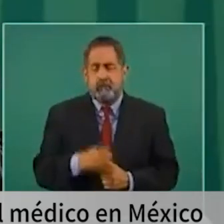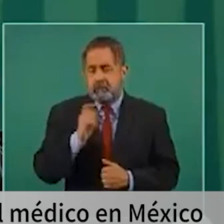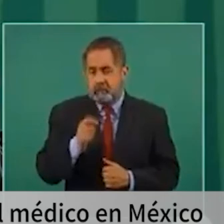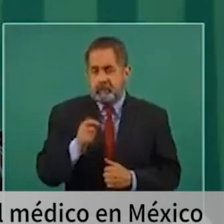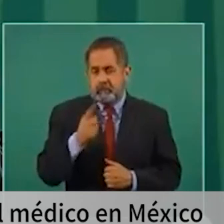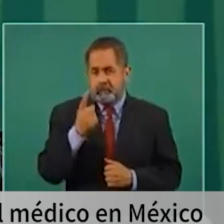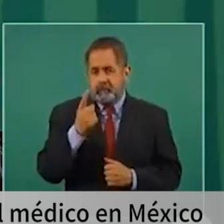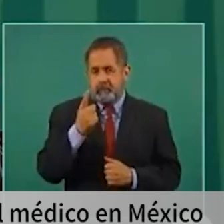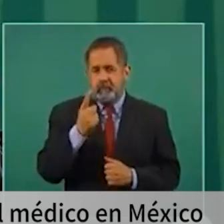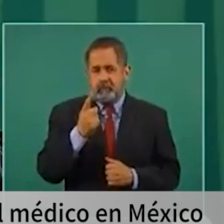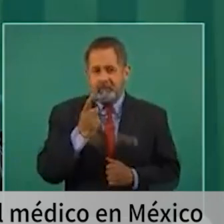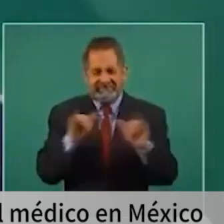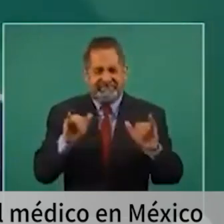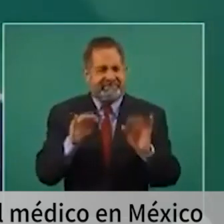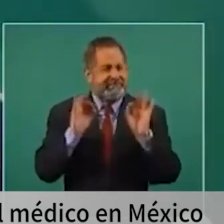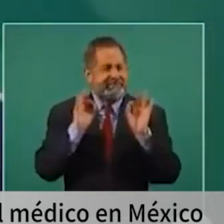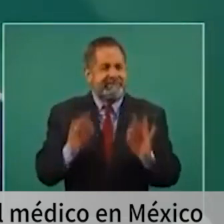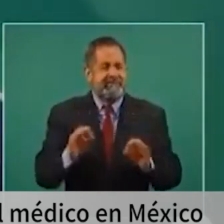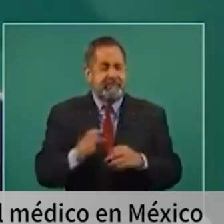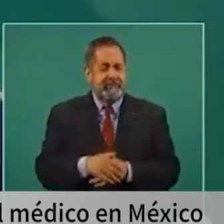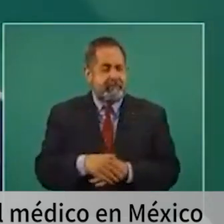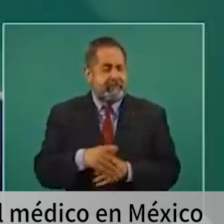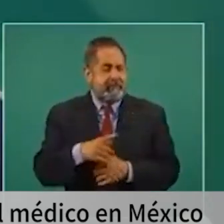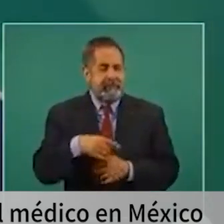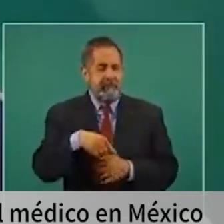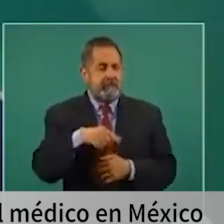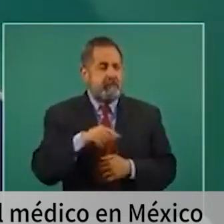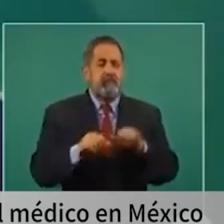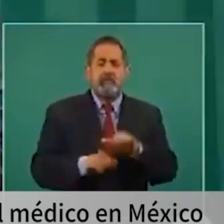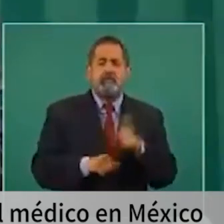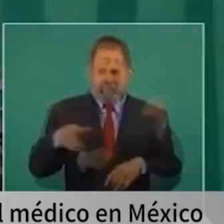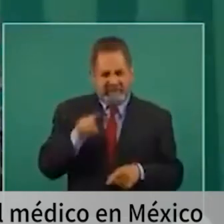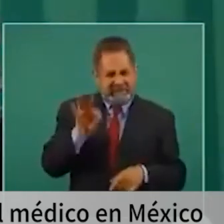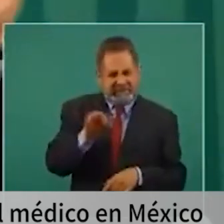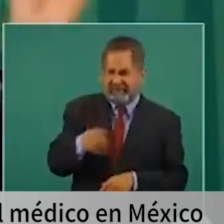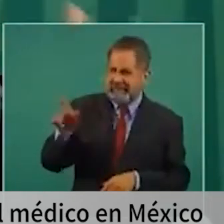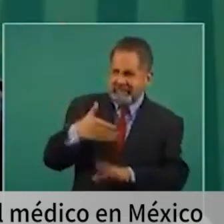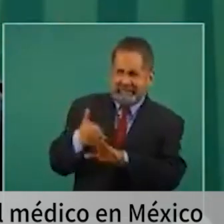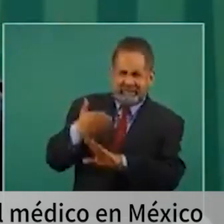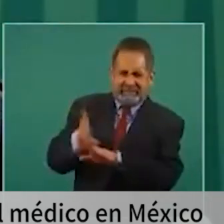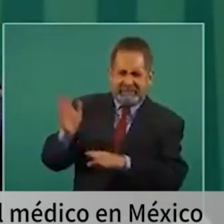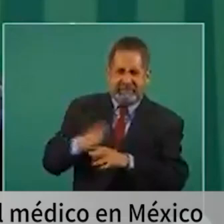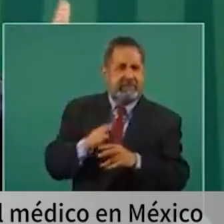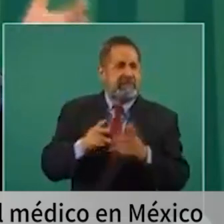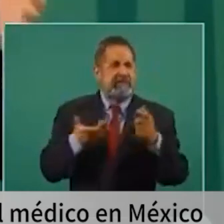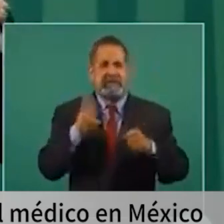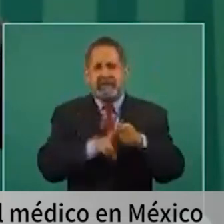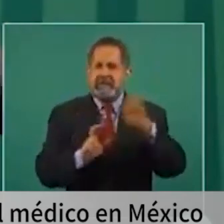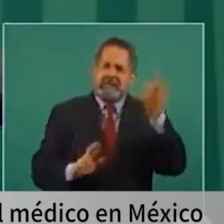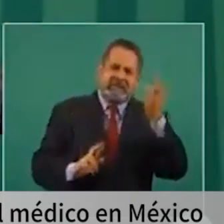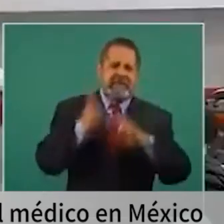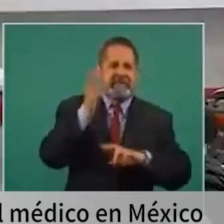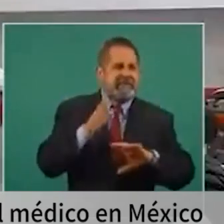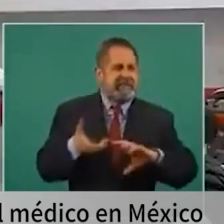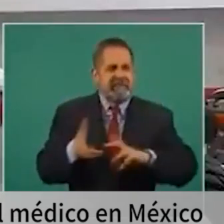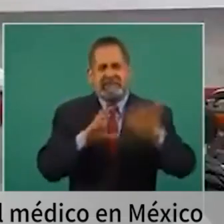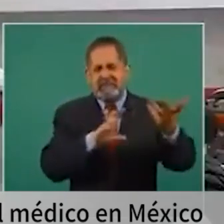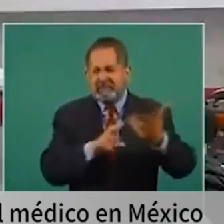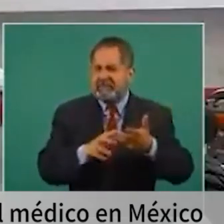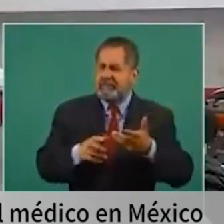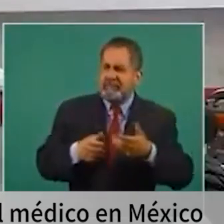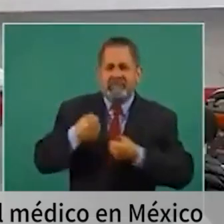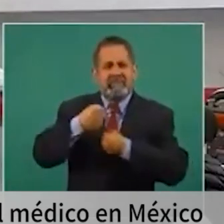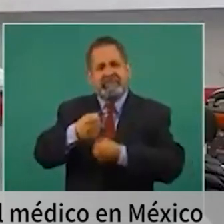una protesta como hubiesen querido nuestros adversarios que pararán los hospitales que tomaran las